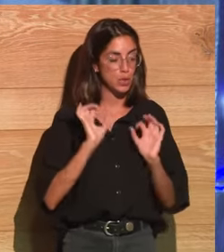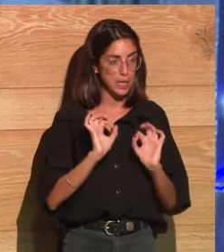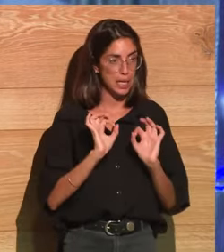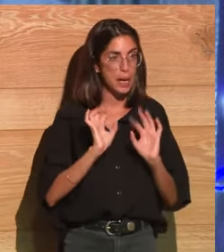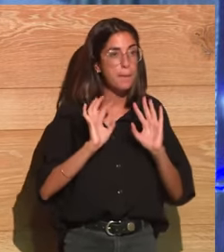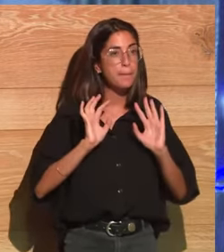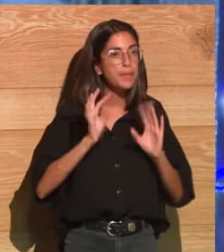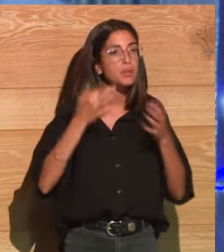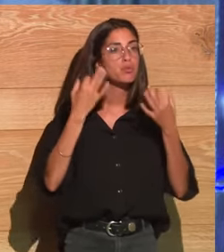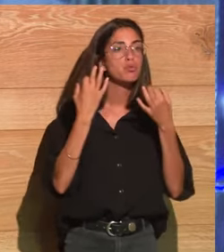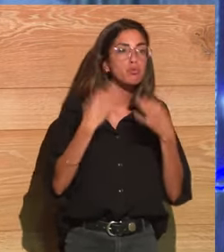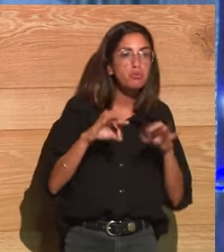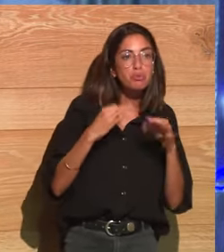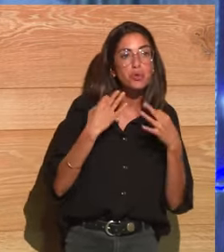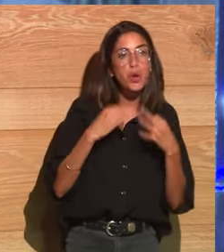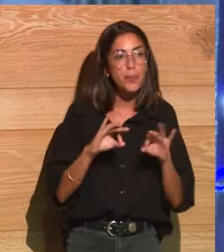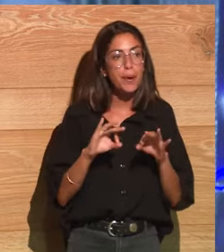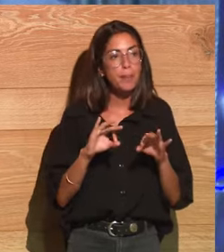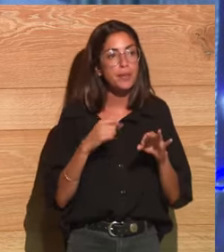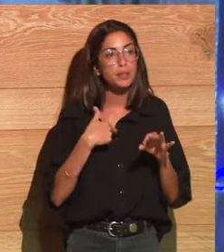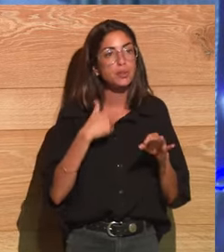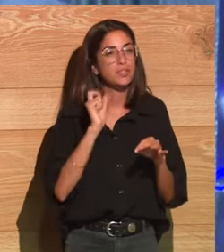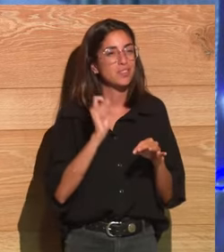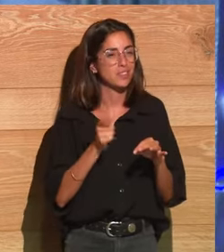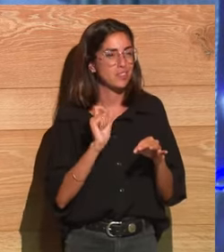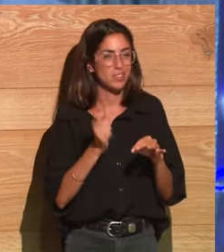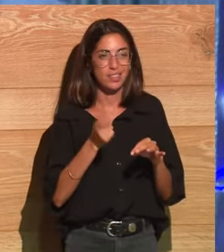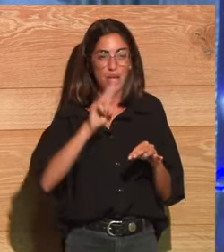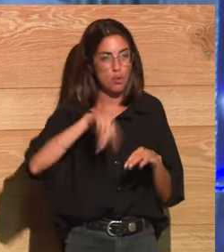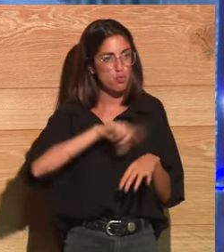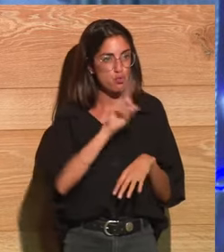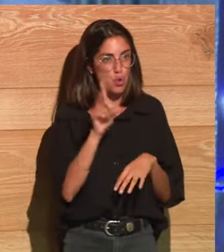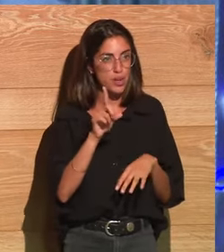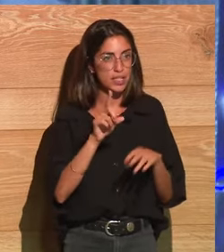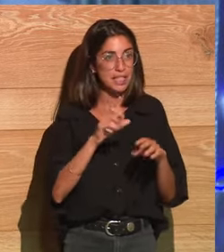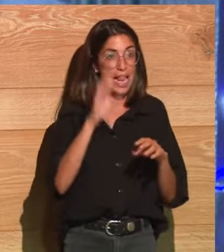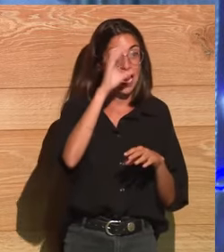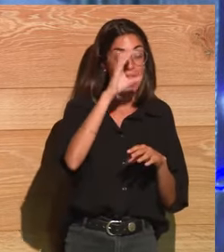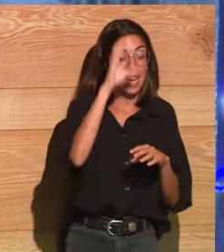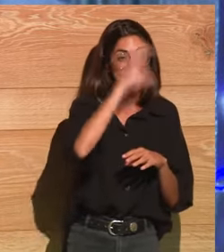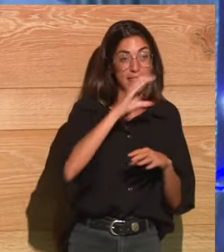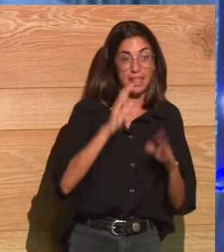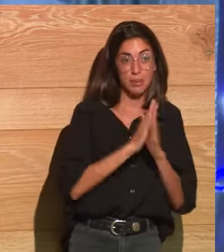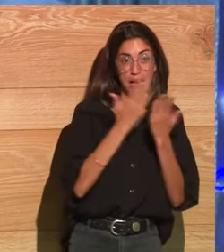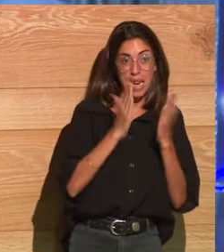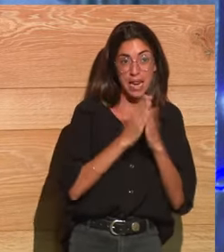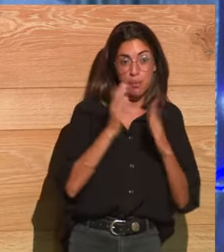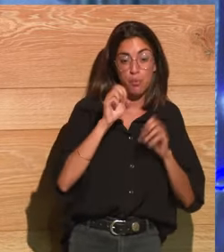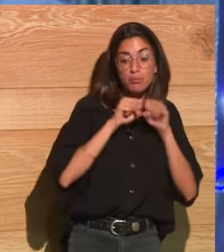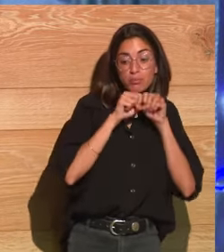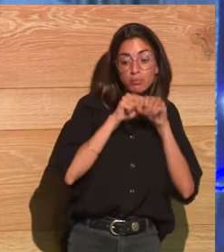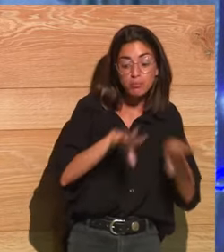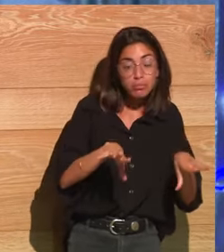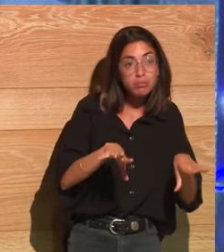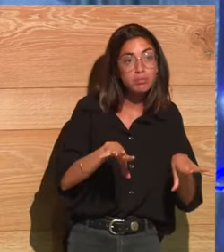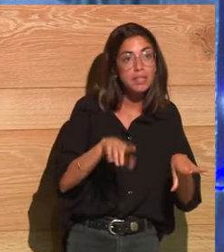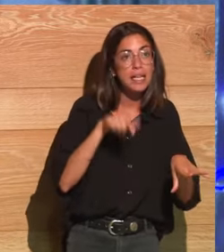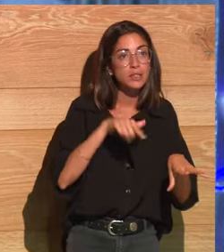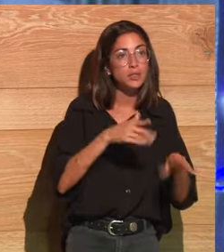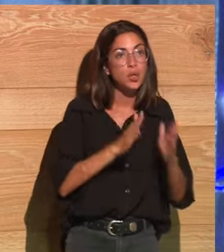normalmente no es común que un libro de divulgación científica sea un buen